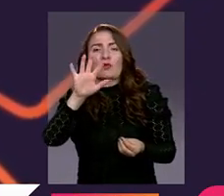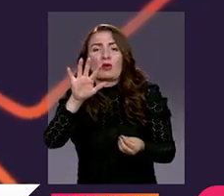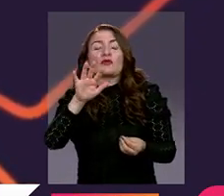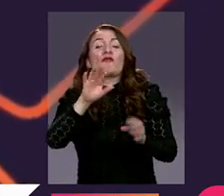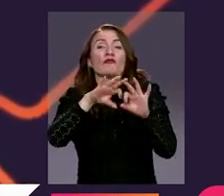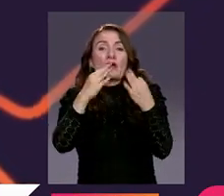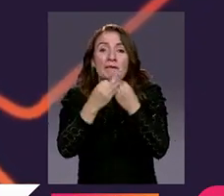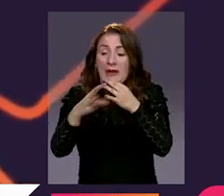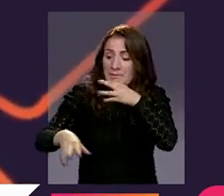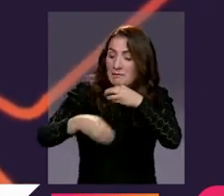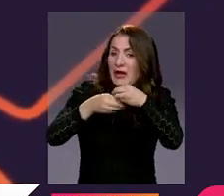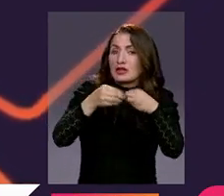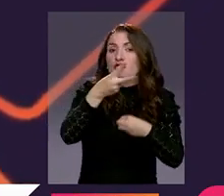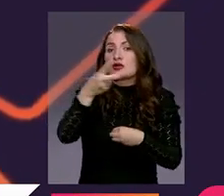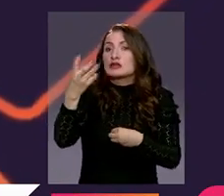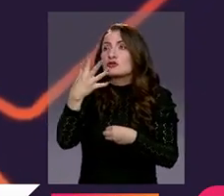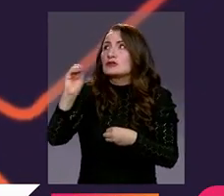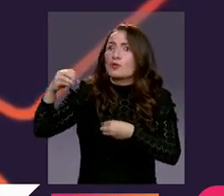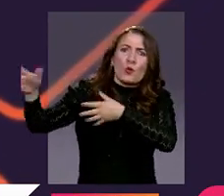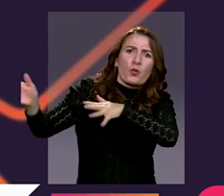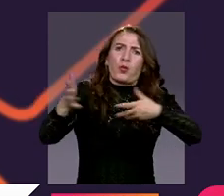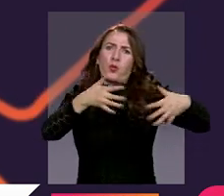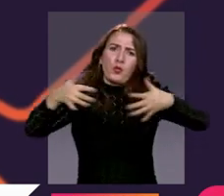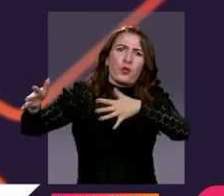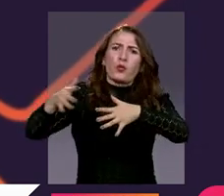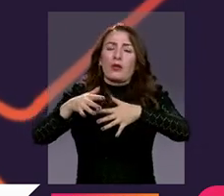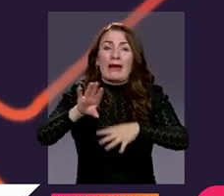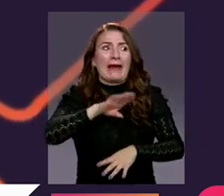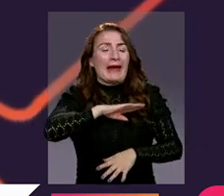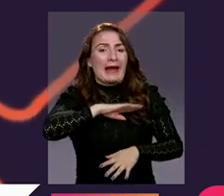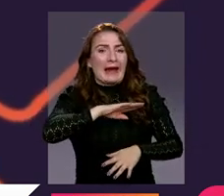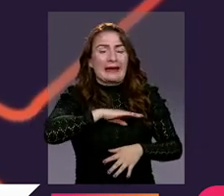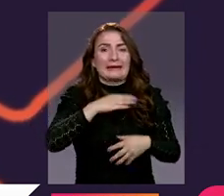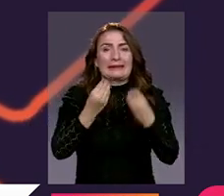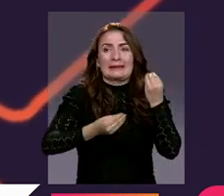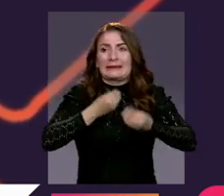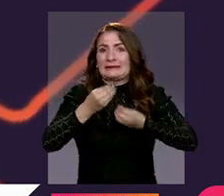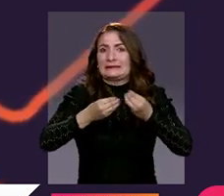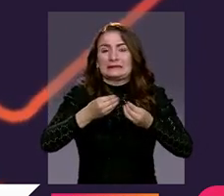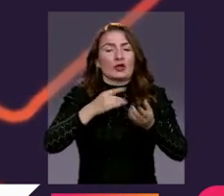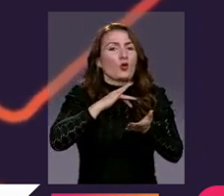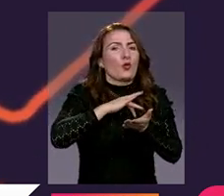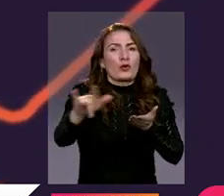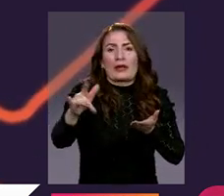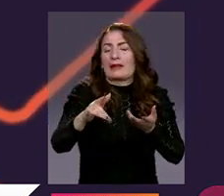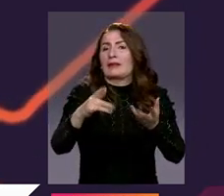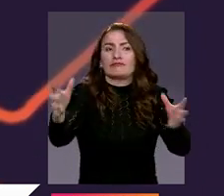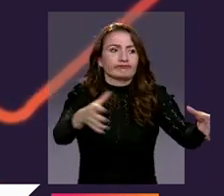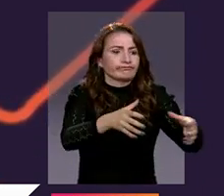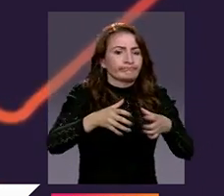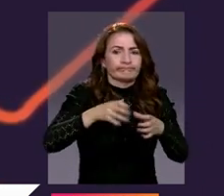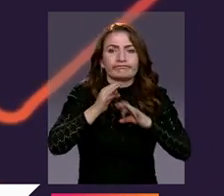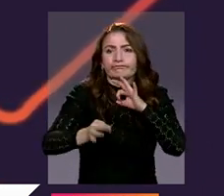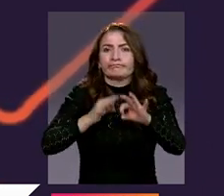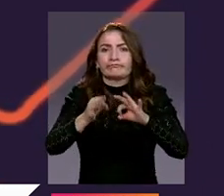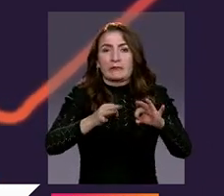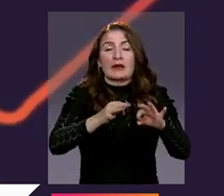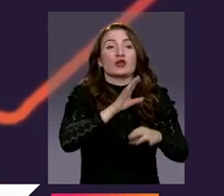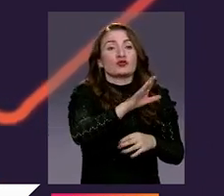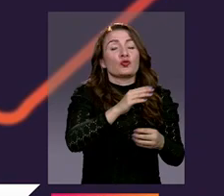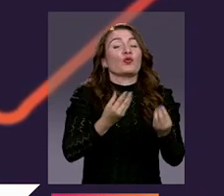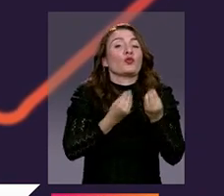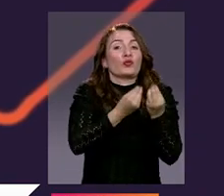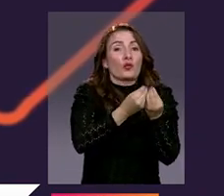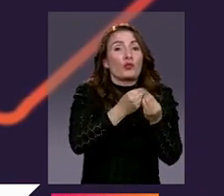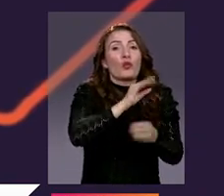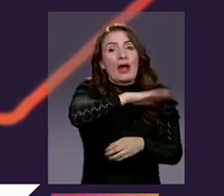otras 250 afectadas por el fuerte vendaval, por lo que el alcalde de ese municipio declaró emergencia pública. La unidad de víctimas de Antioquia había